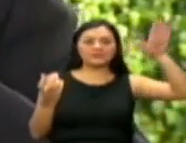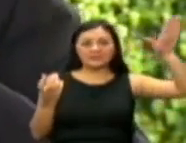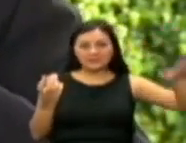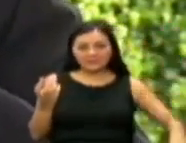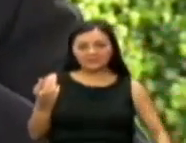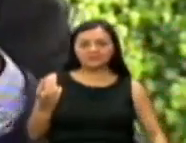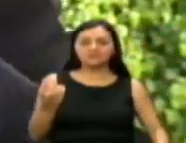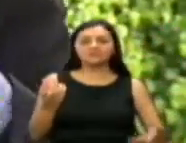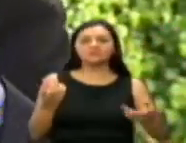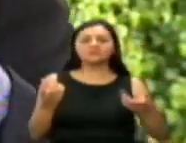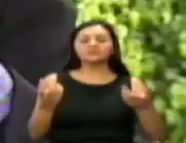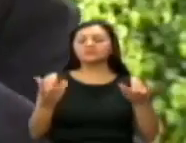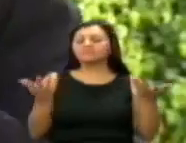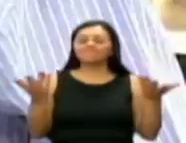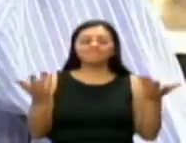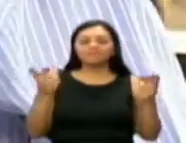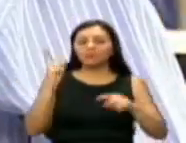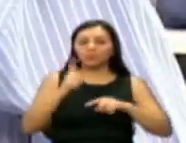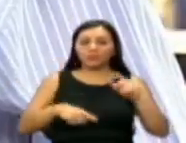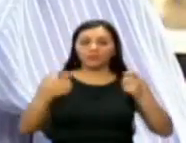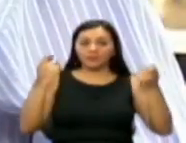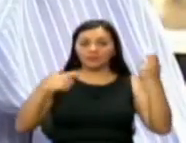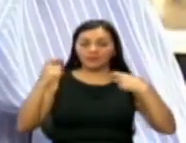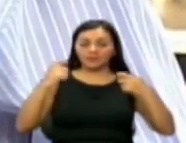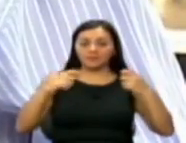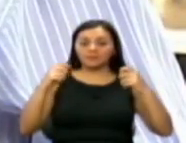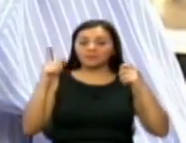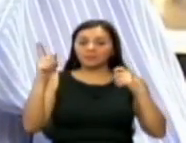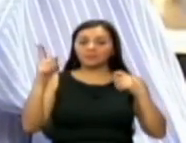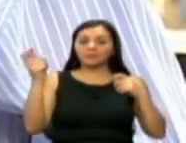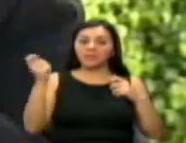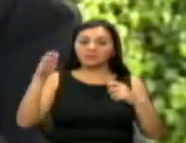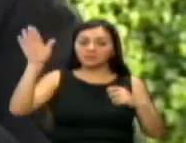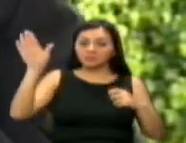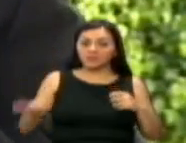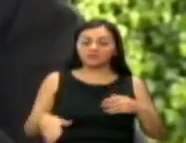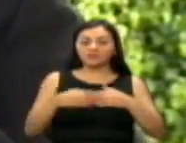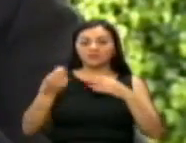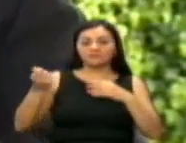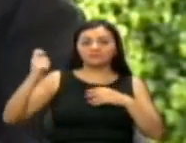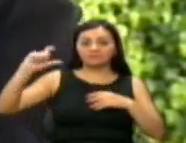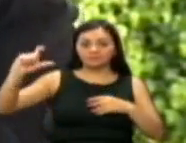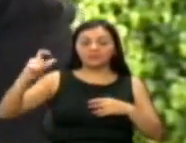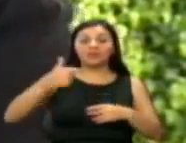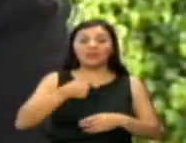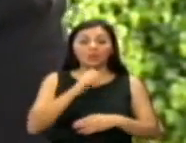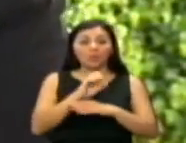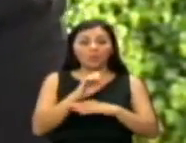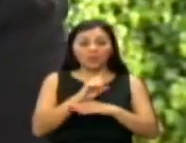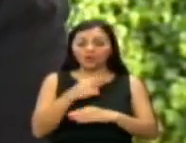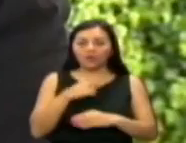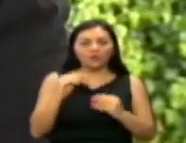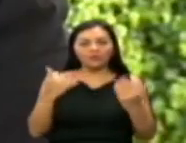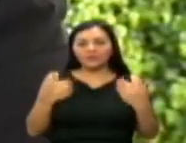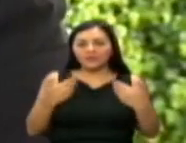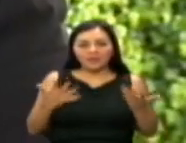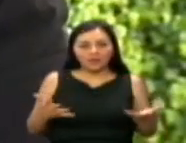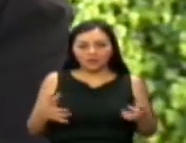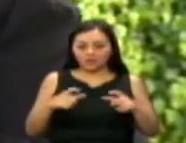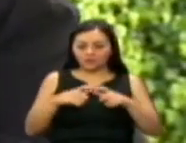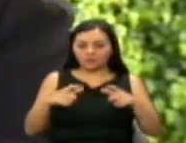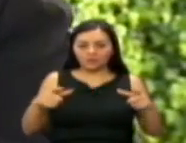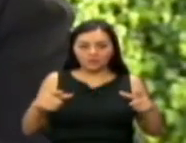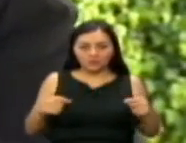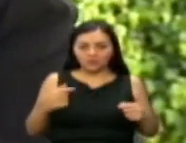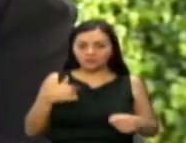se nos ha apreciado, lo contrario, apreciado 30% el dólar, porque no tenemos moneda nacional. Si usted tiene un ministro de Economía o director del